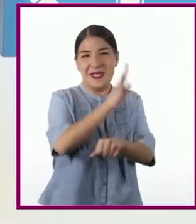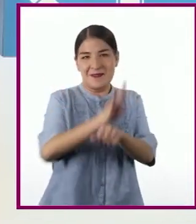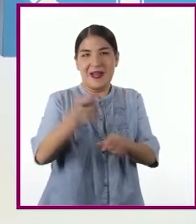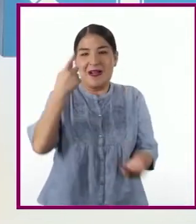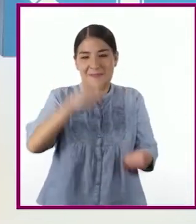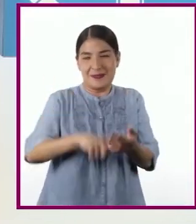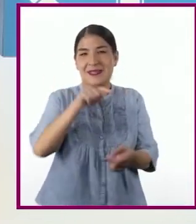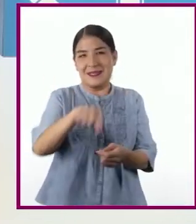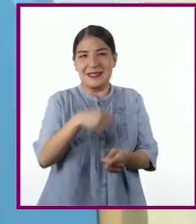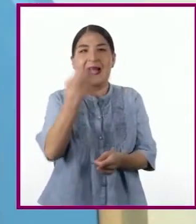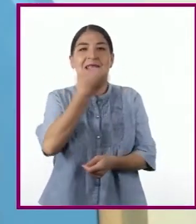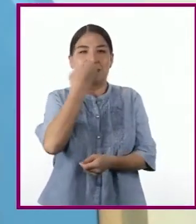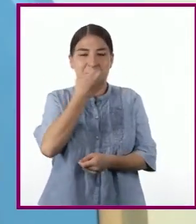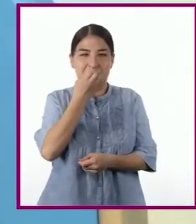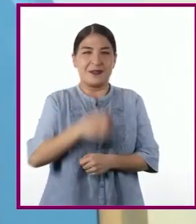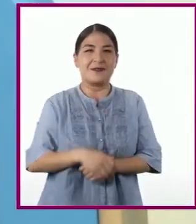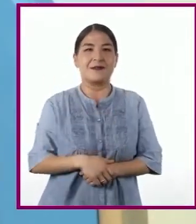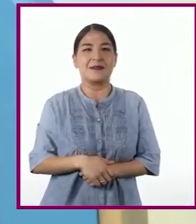del entorno escolar.